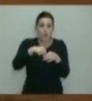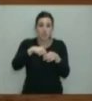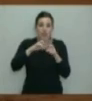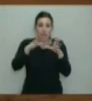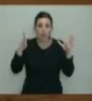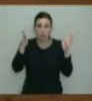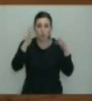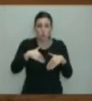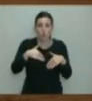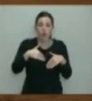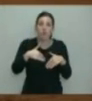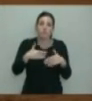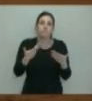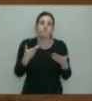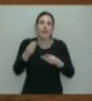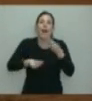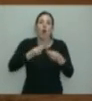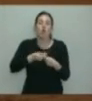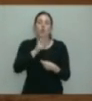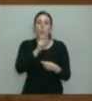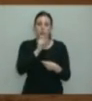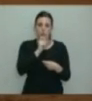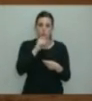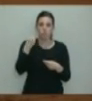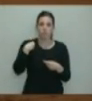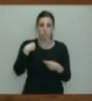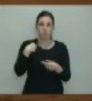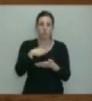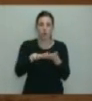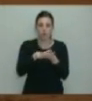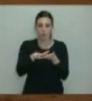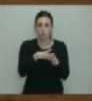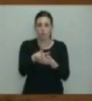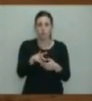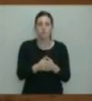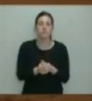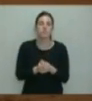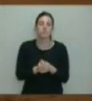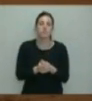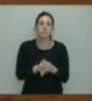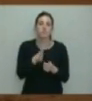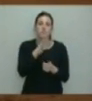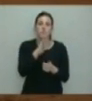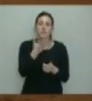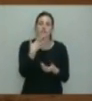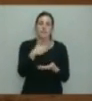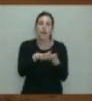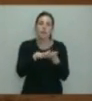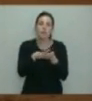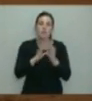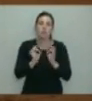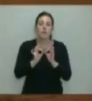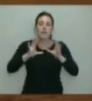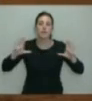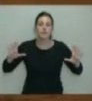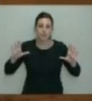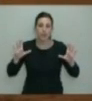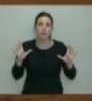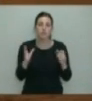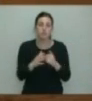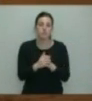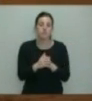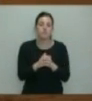sufragados con fondos públicos. De eso estamos hablando, de eso estamos hablando. Porque si hablásemos de la libertad